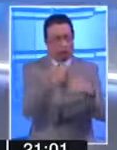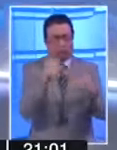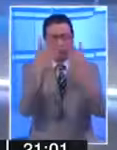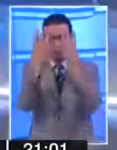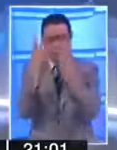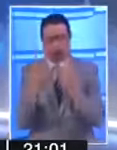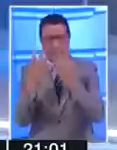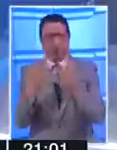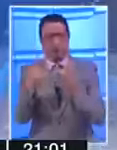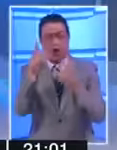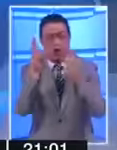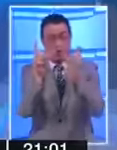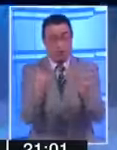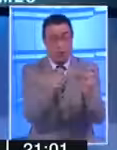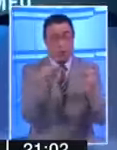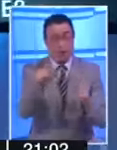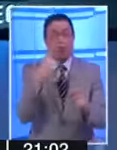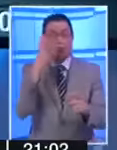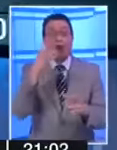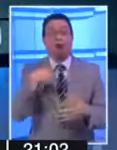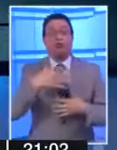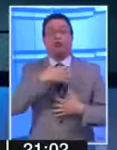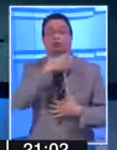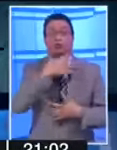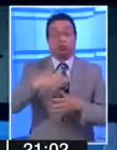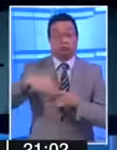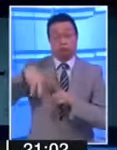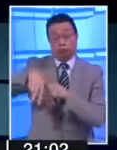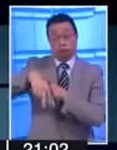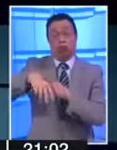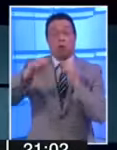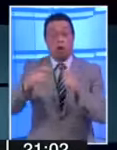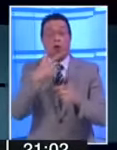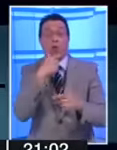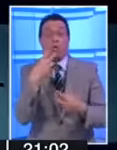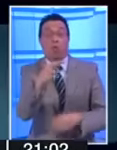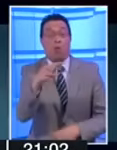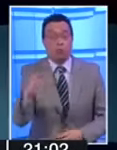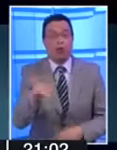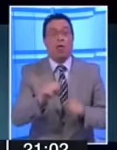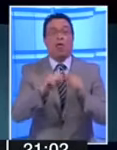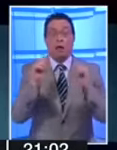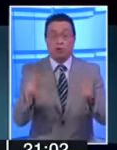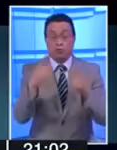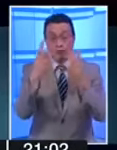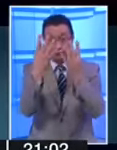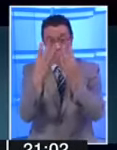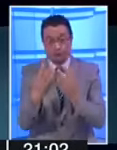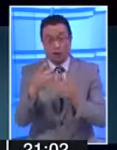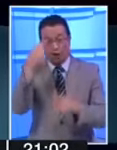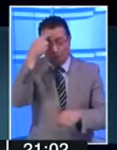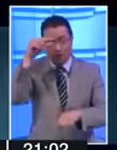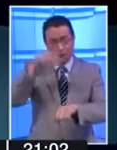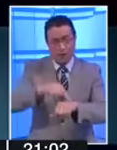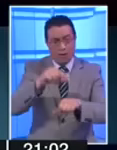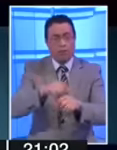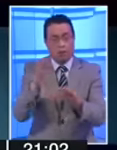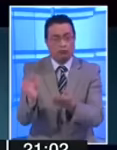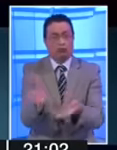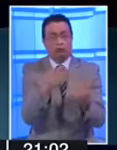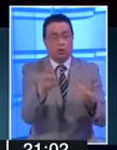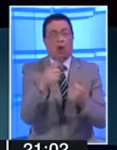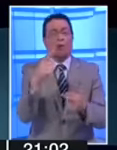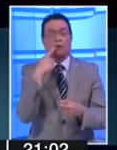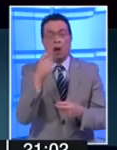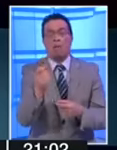y diciendo que lo colgaran en la plaza si querían. Luego, sugirió la excarcelación de reos enfermos de Punta Peuco, ganándose